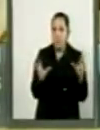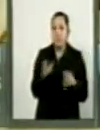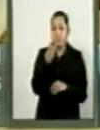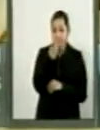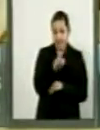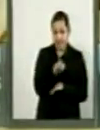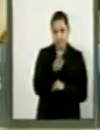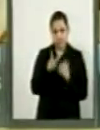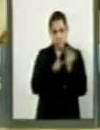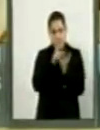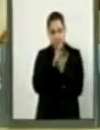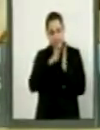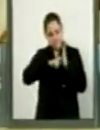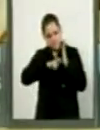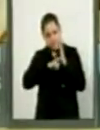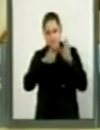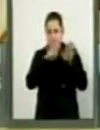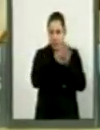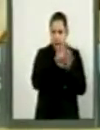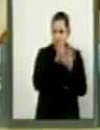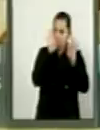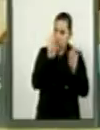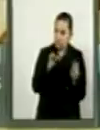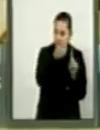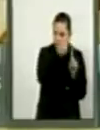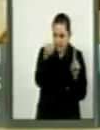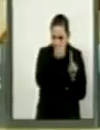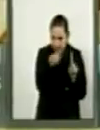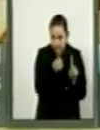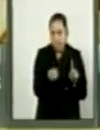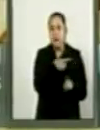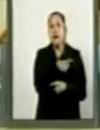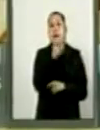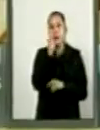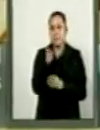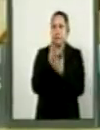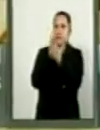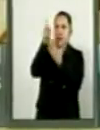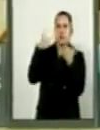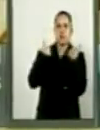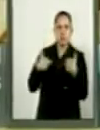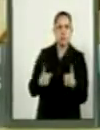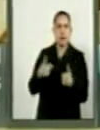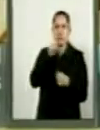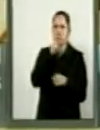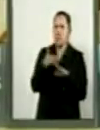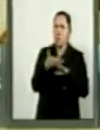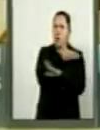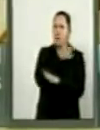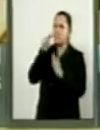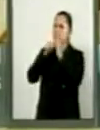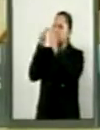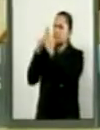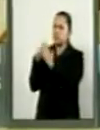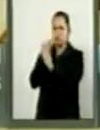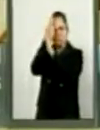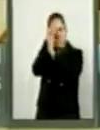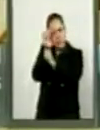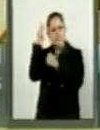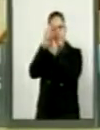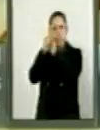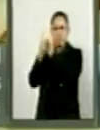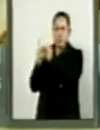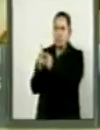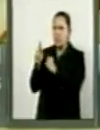sistema jurídico en sintonía con el derecho internacional de los derechos humanos y el derecho internacional humanitario. Una reforma